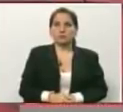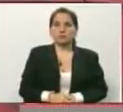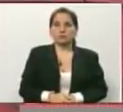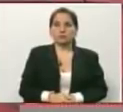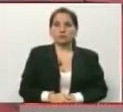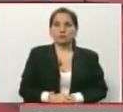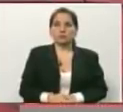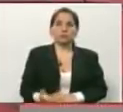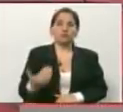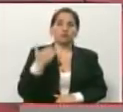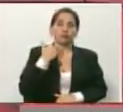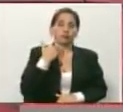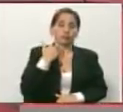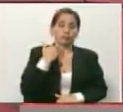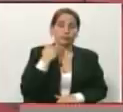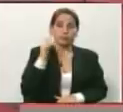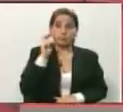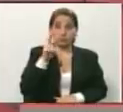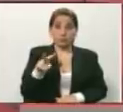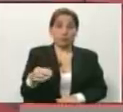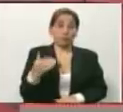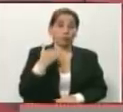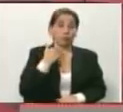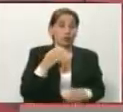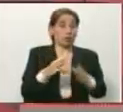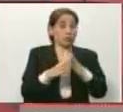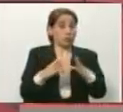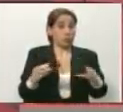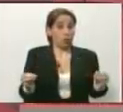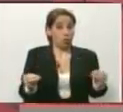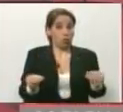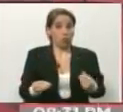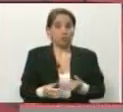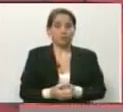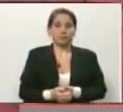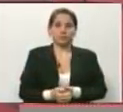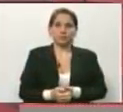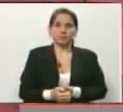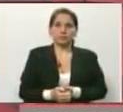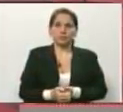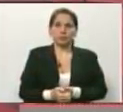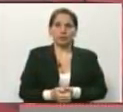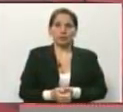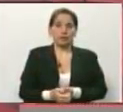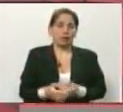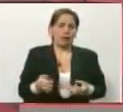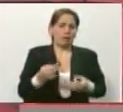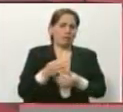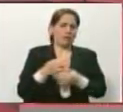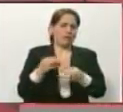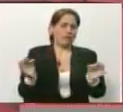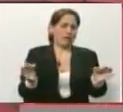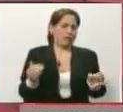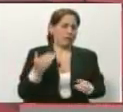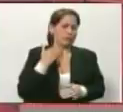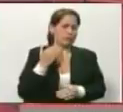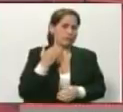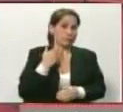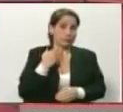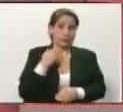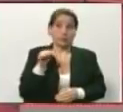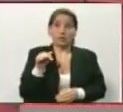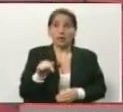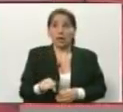Fracasan, mira, fracasan en todo, ¿vale? Dijeran los Robertos, son unos expertos en fracaso. Si aquí en